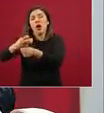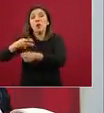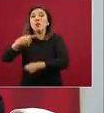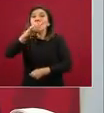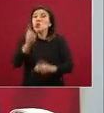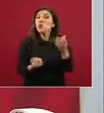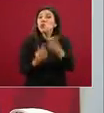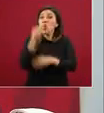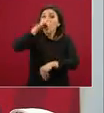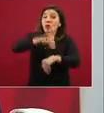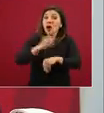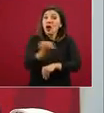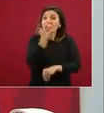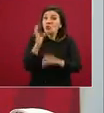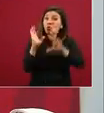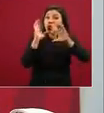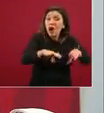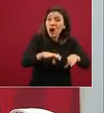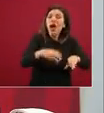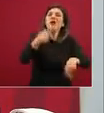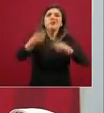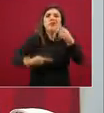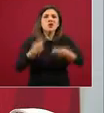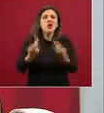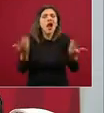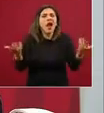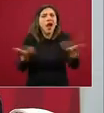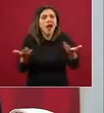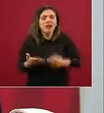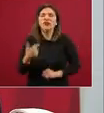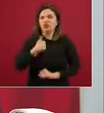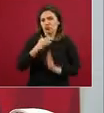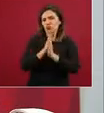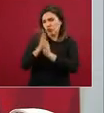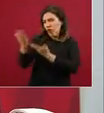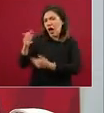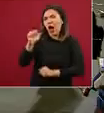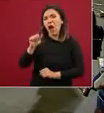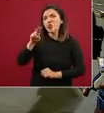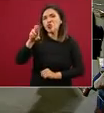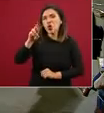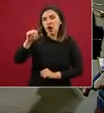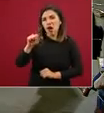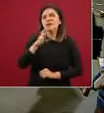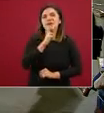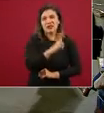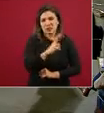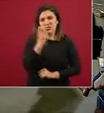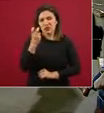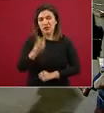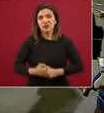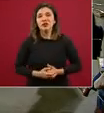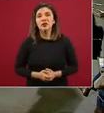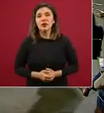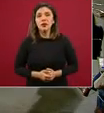inscribirse por primera vez, preguntan qué es lo que se hace. Yo quisiera que Aurora nos pudiera responder esta